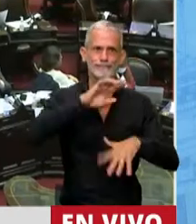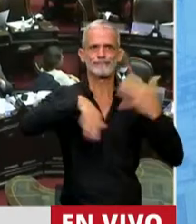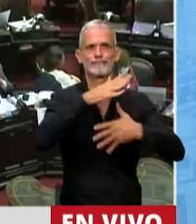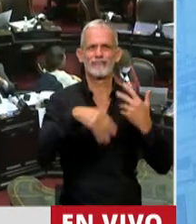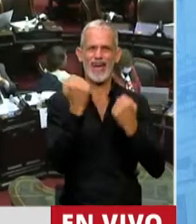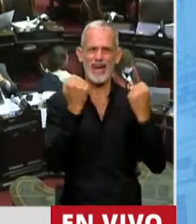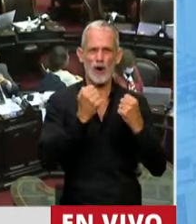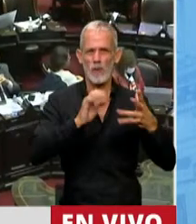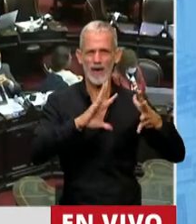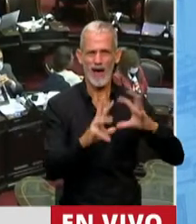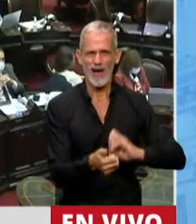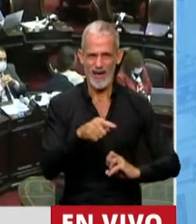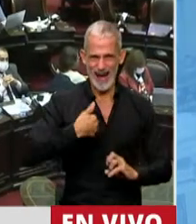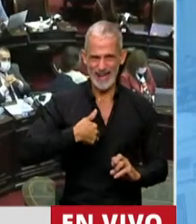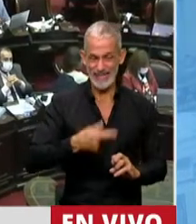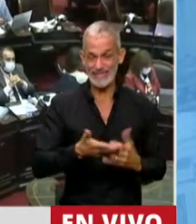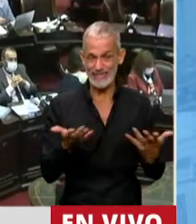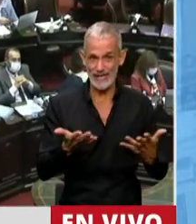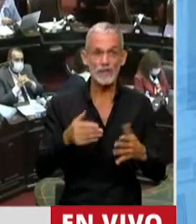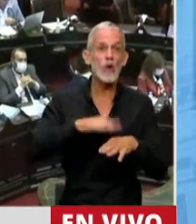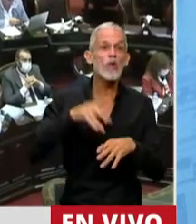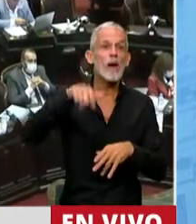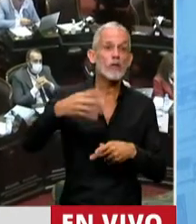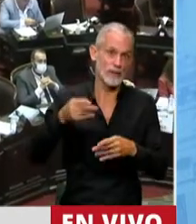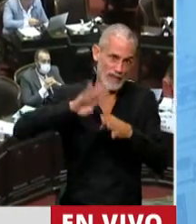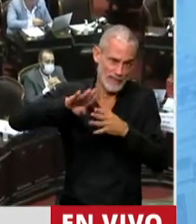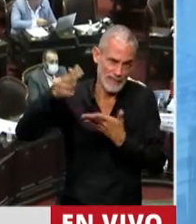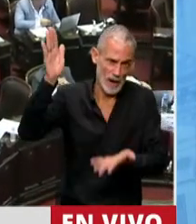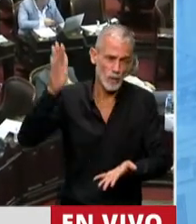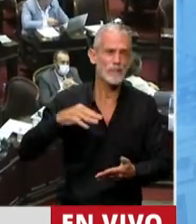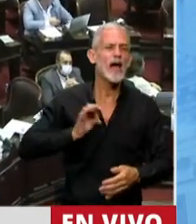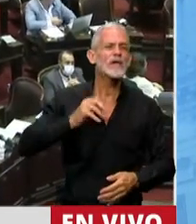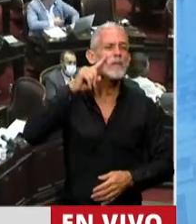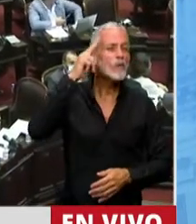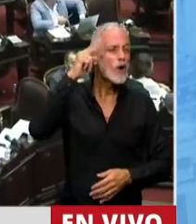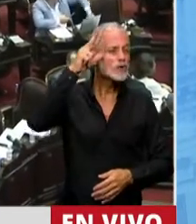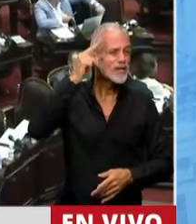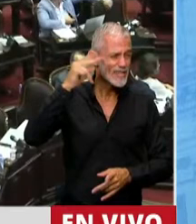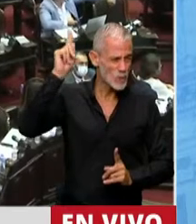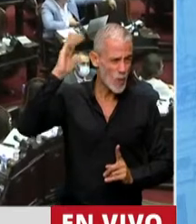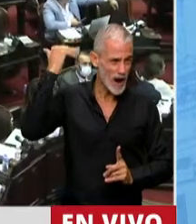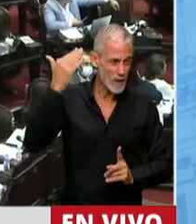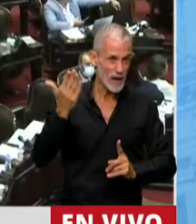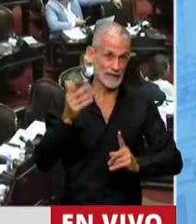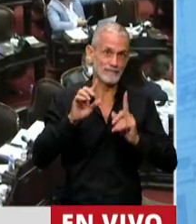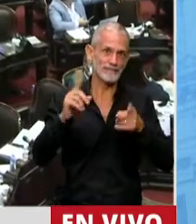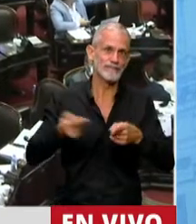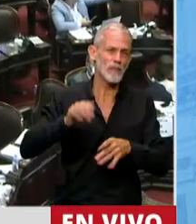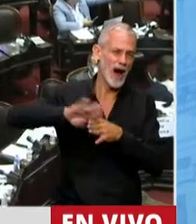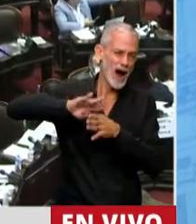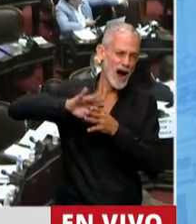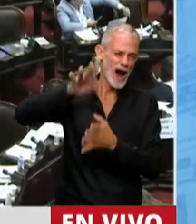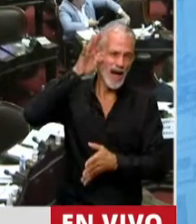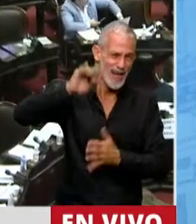el detonante de las grandes crisis económicas argentinas de los últimos 45 años. No se puede entender la crisis del 89 sin el proceso de